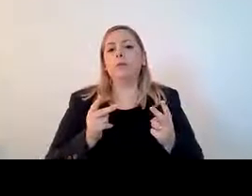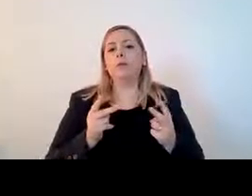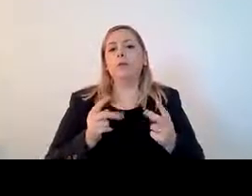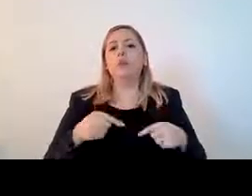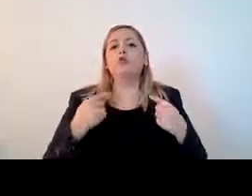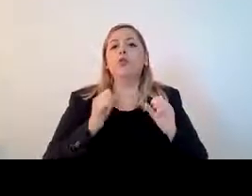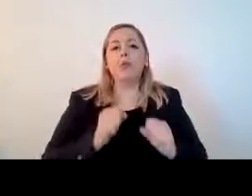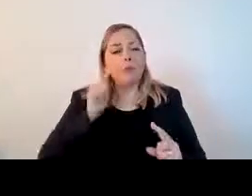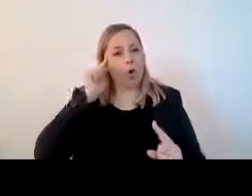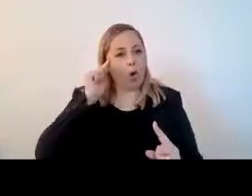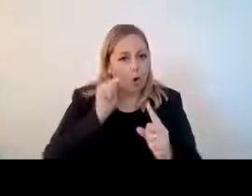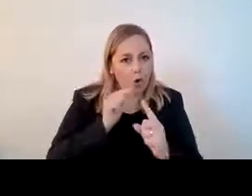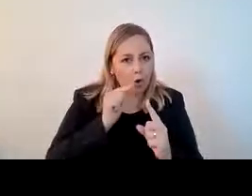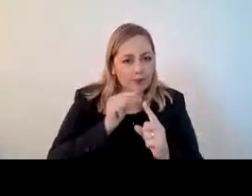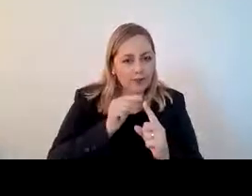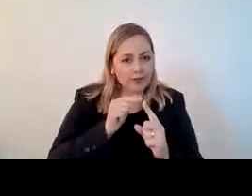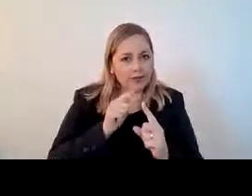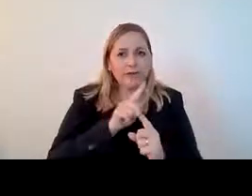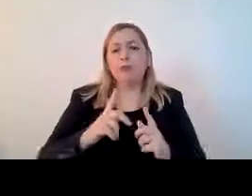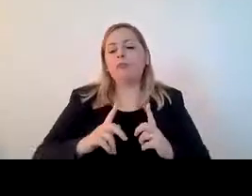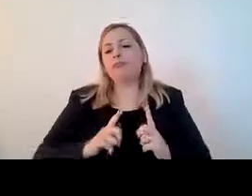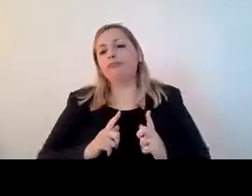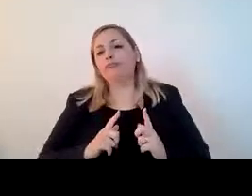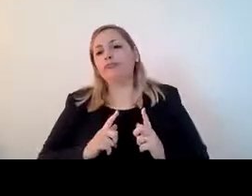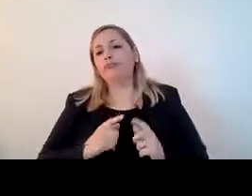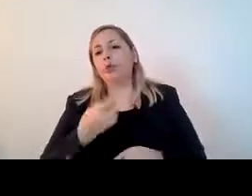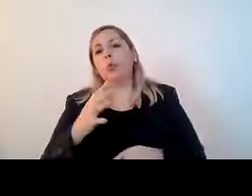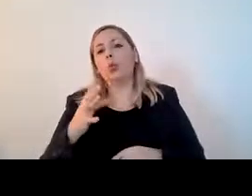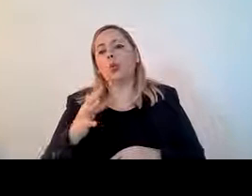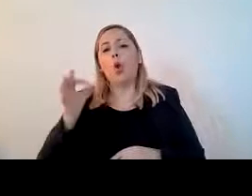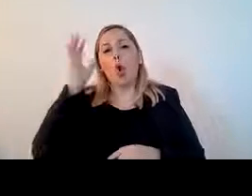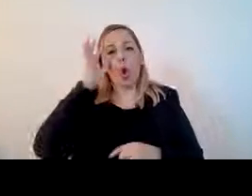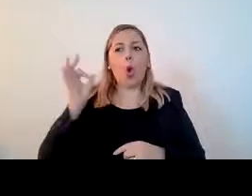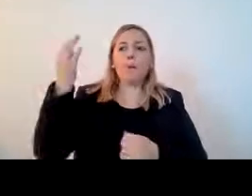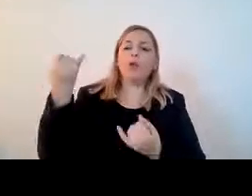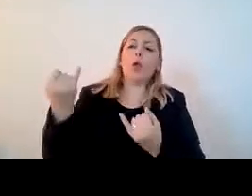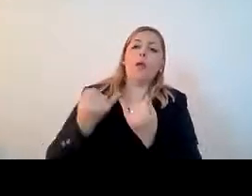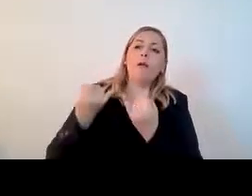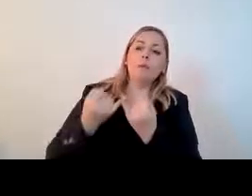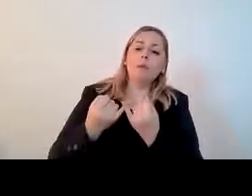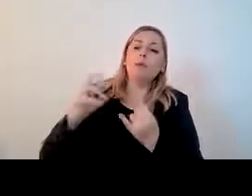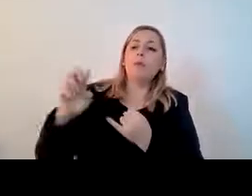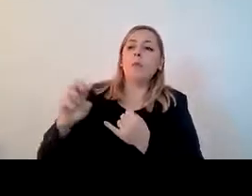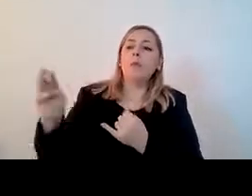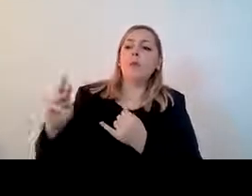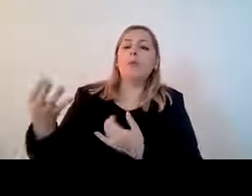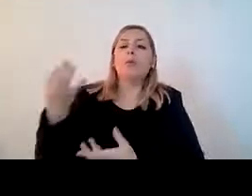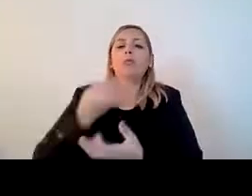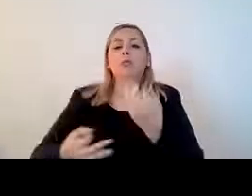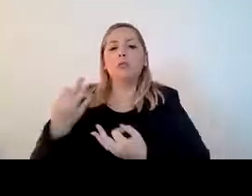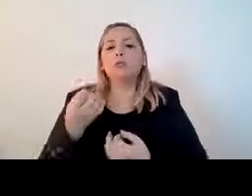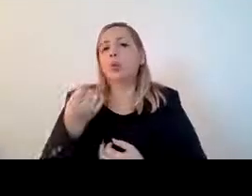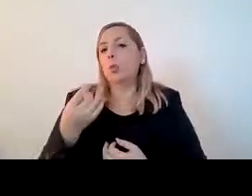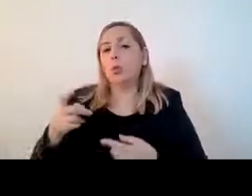más objetivos y no descansar solo en la opinión de un amigo, en la opinión de los padres, en la opinión solo de la